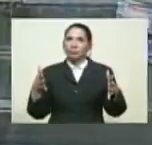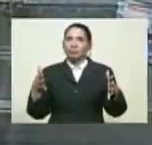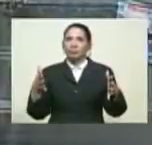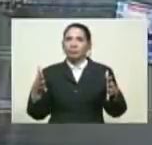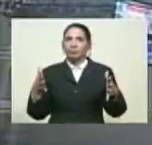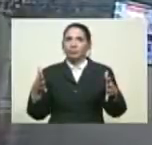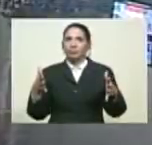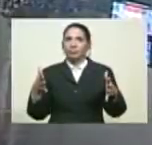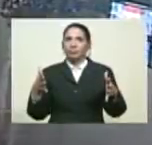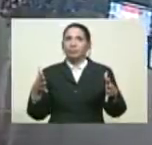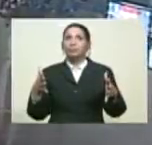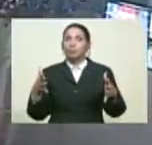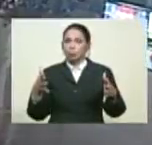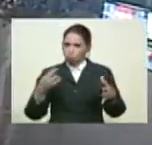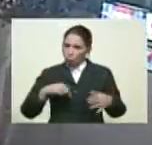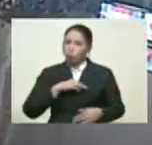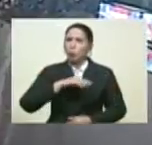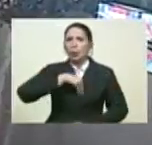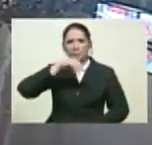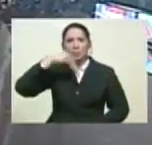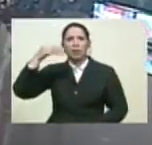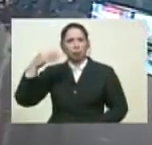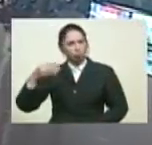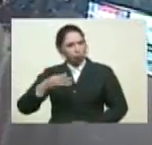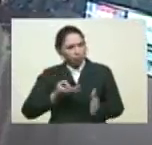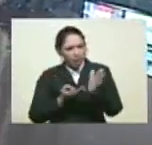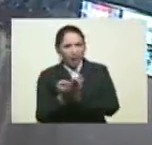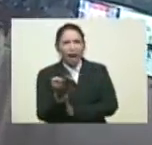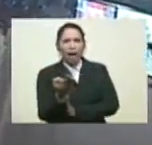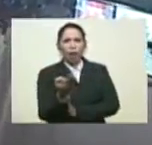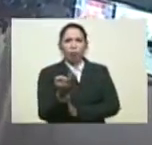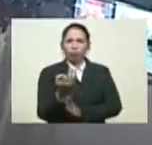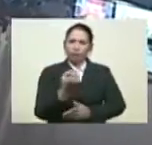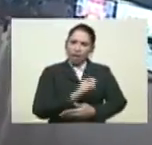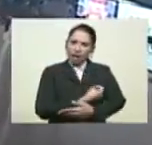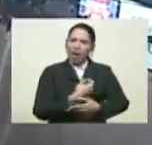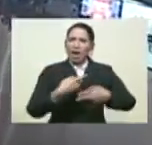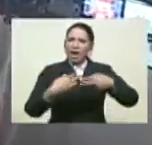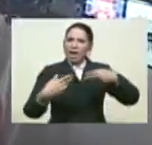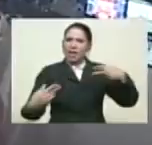Tenemos estirpe, tenemos legado, tenemos genes.